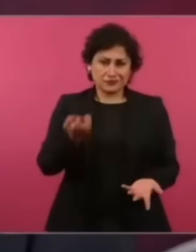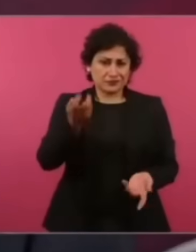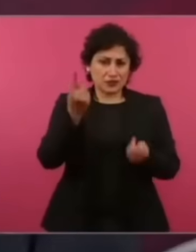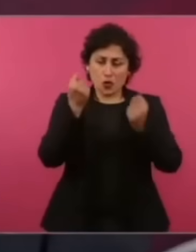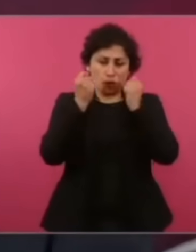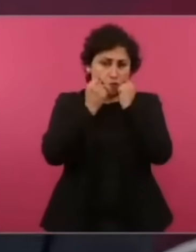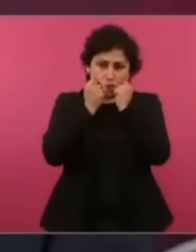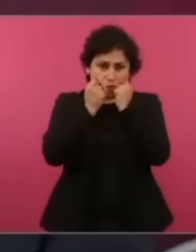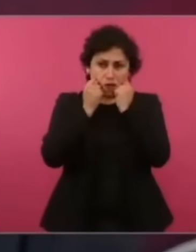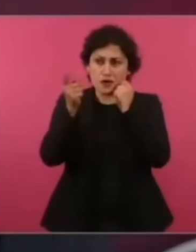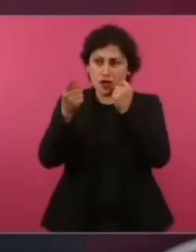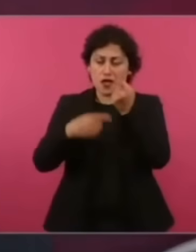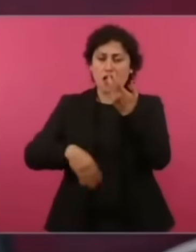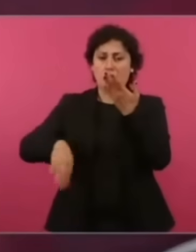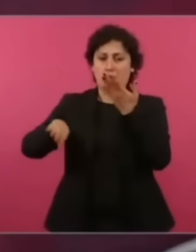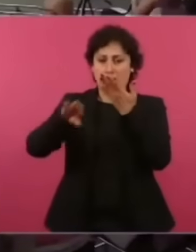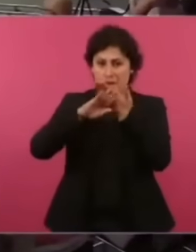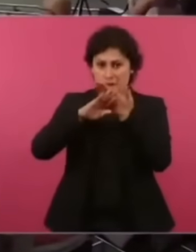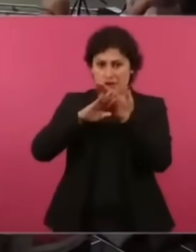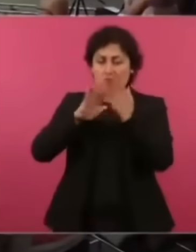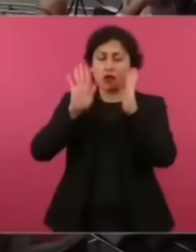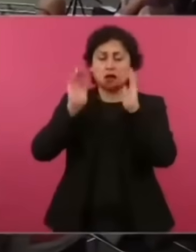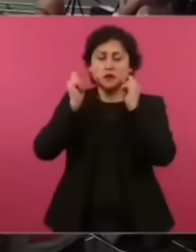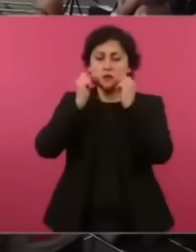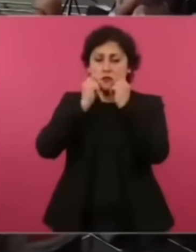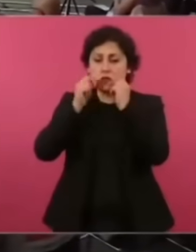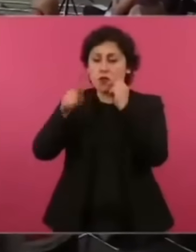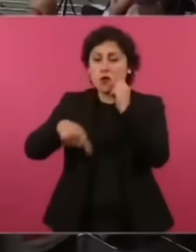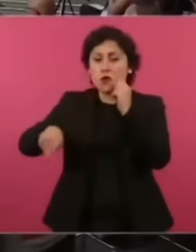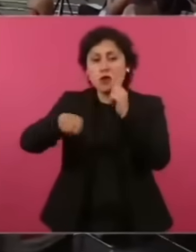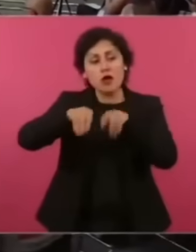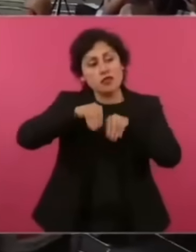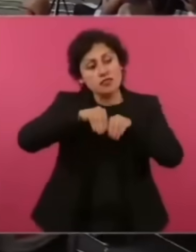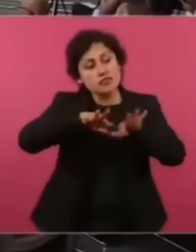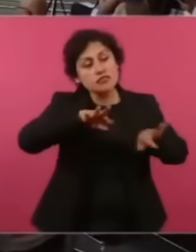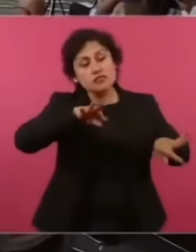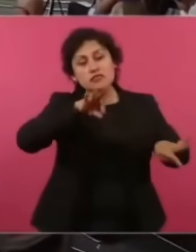es el daño que le causan al pueblo de México.